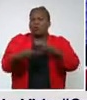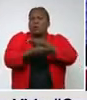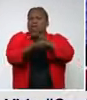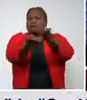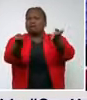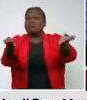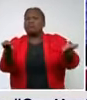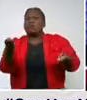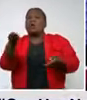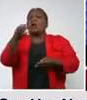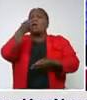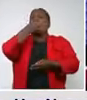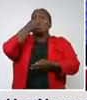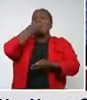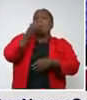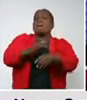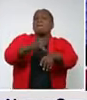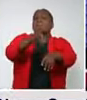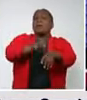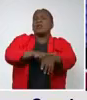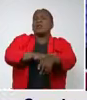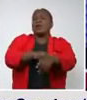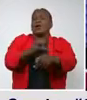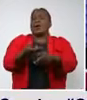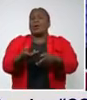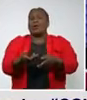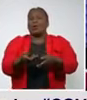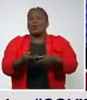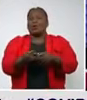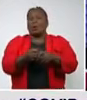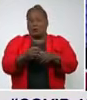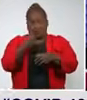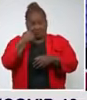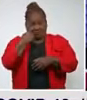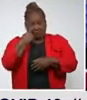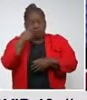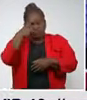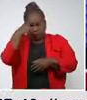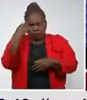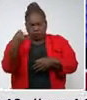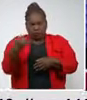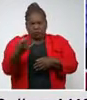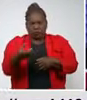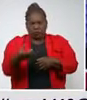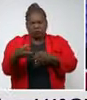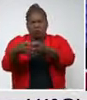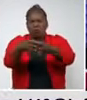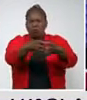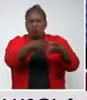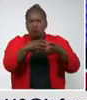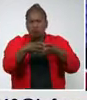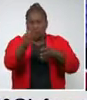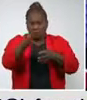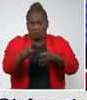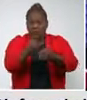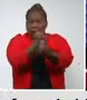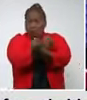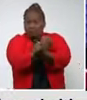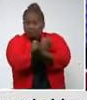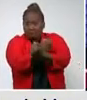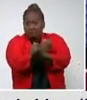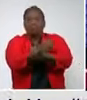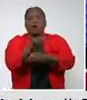dio en la primera oleada? Si se aplica en determinados grupos de mucho riesgo, a